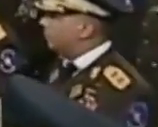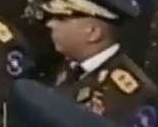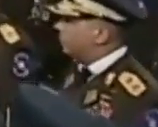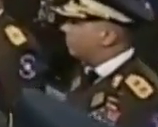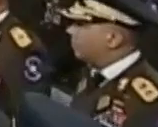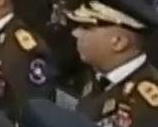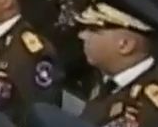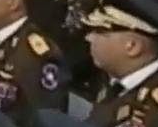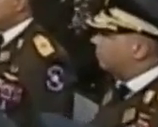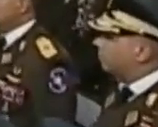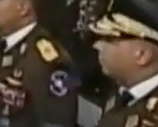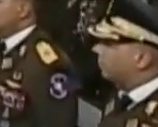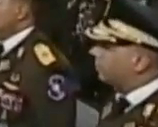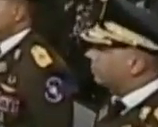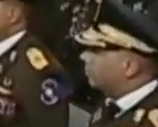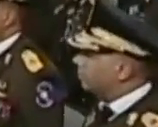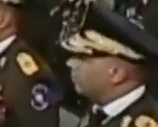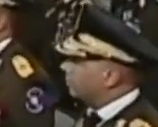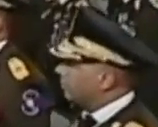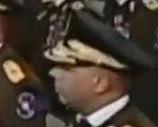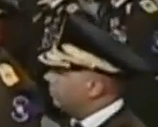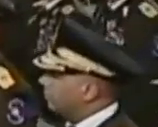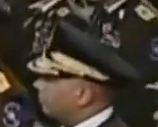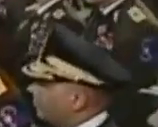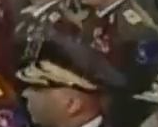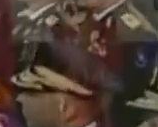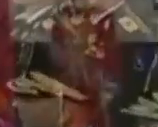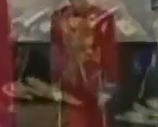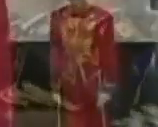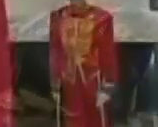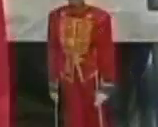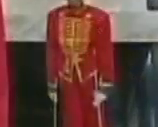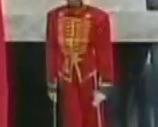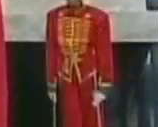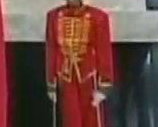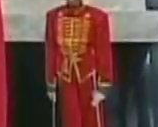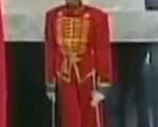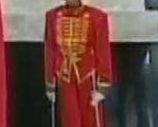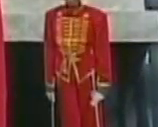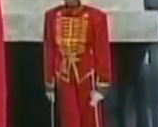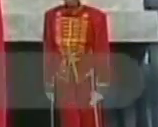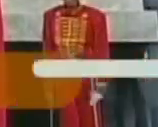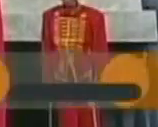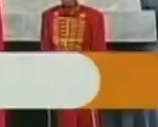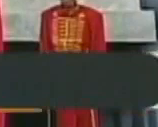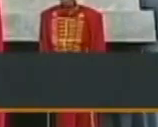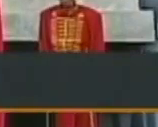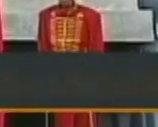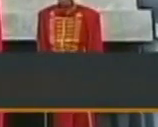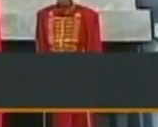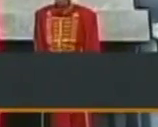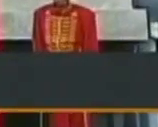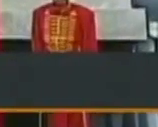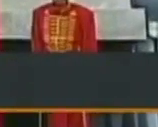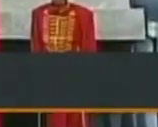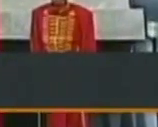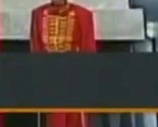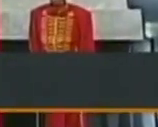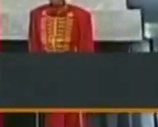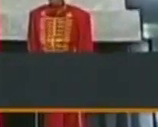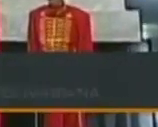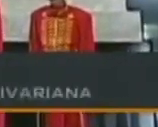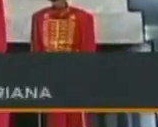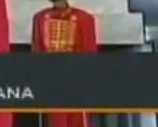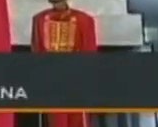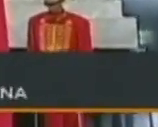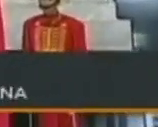Nacional Bolivariana, Nicolás Maduro Moros, quien también va a tomar el juramento ante el padre de la patria, Libertador Simón Bolívar, de